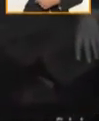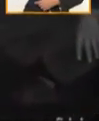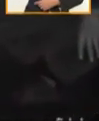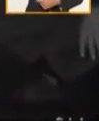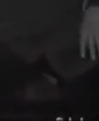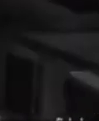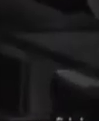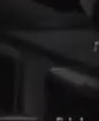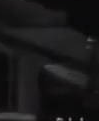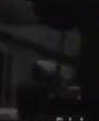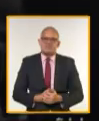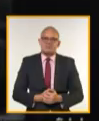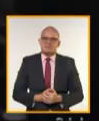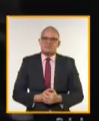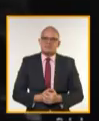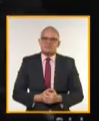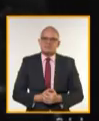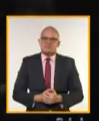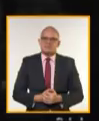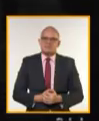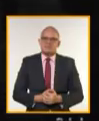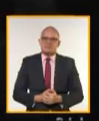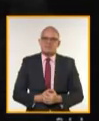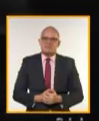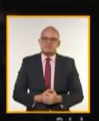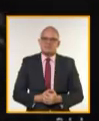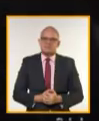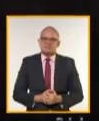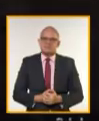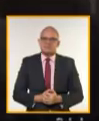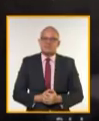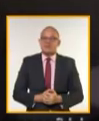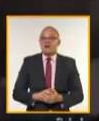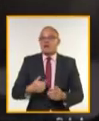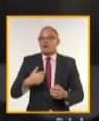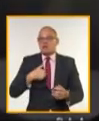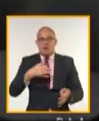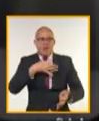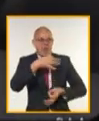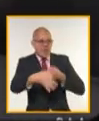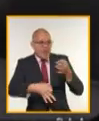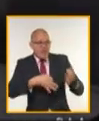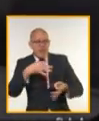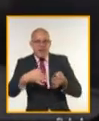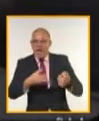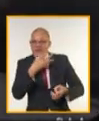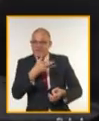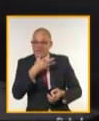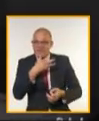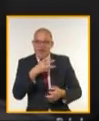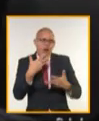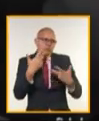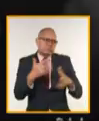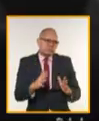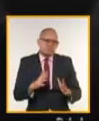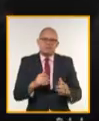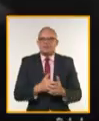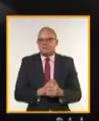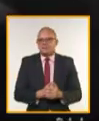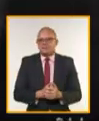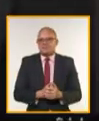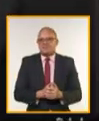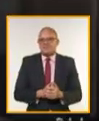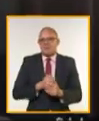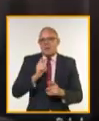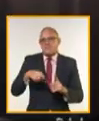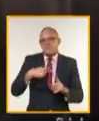Tuvo más de 10 conversaciones con Fidel y una vez la conversación